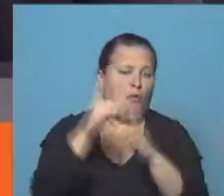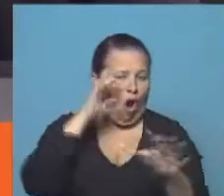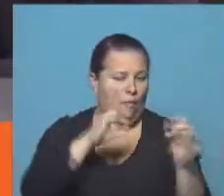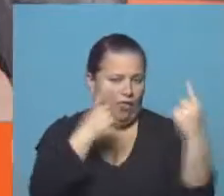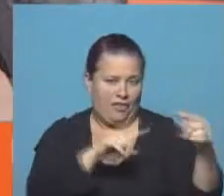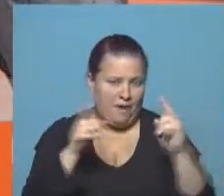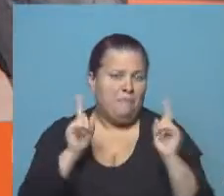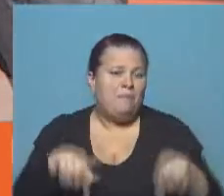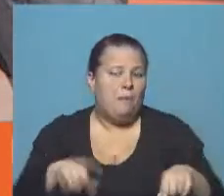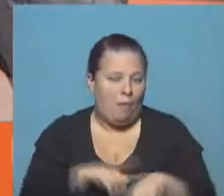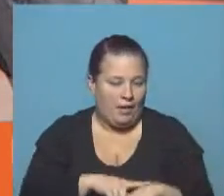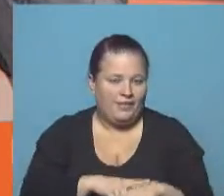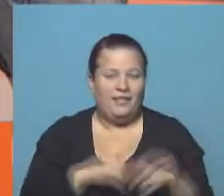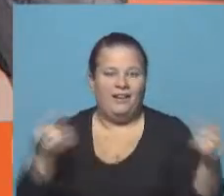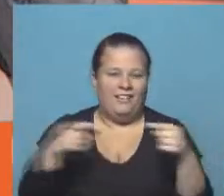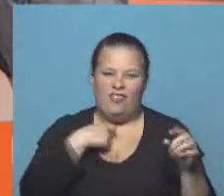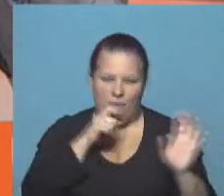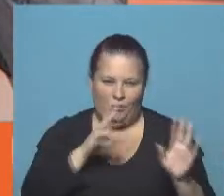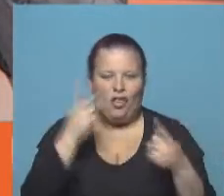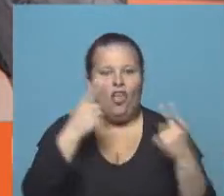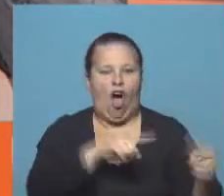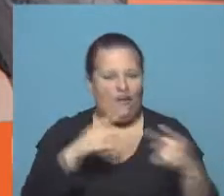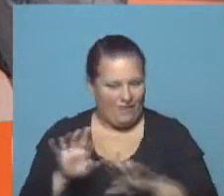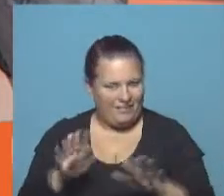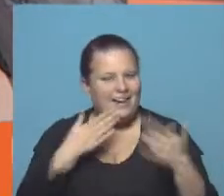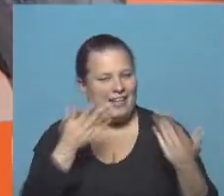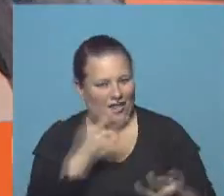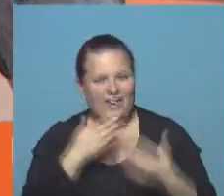de una misma realidad. Esto de un lado y del otro no me gusta. Dos aspectos. Gracias a ambos. Muy Gracias. amables. Gracias.